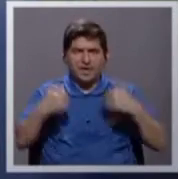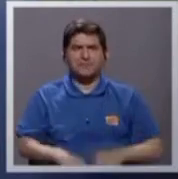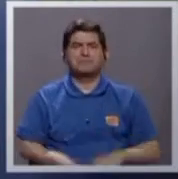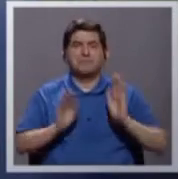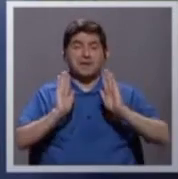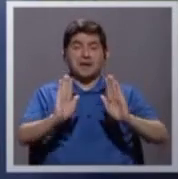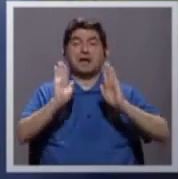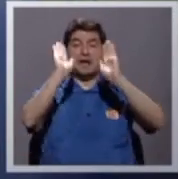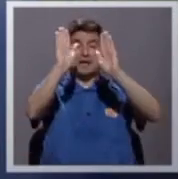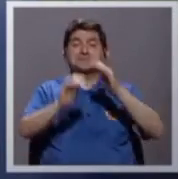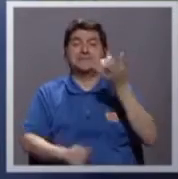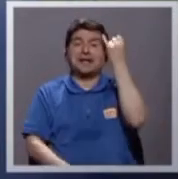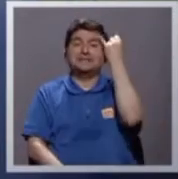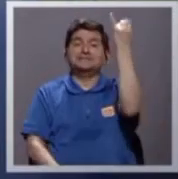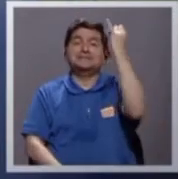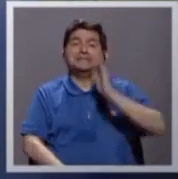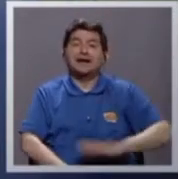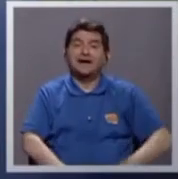excelente idea.